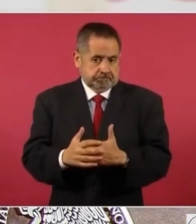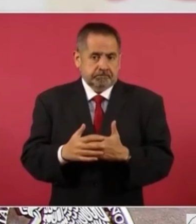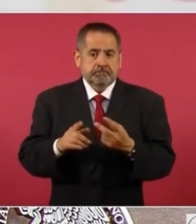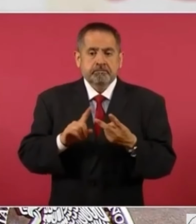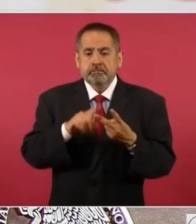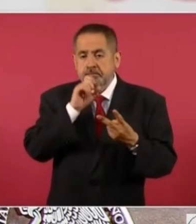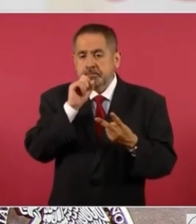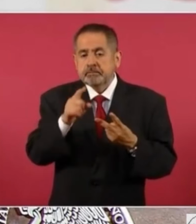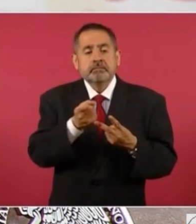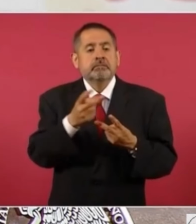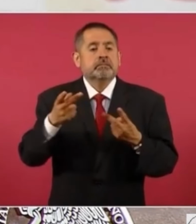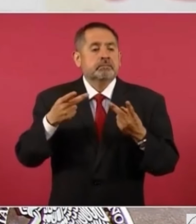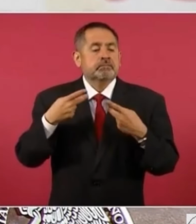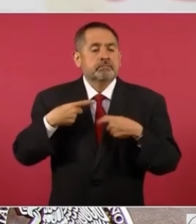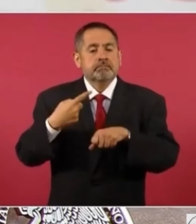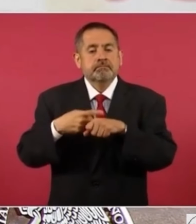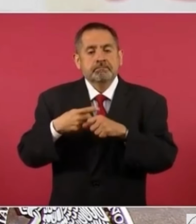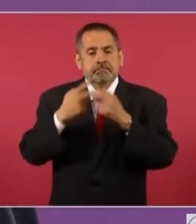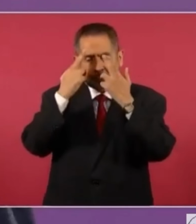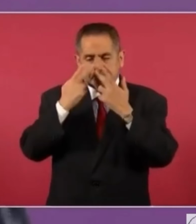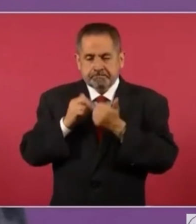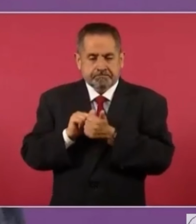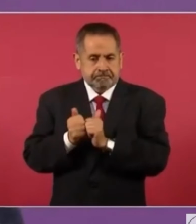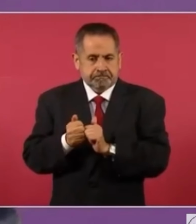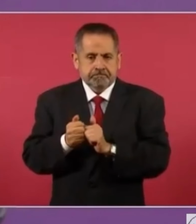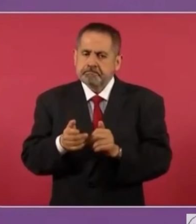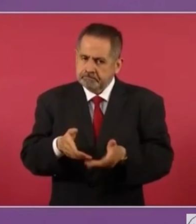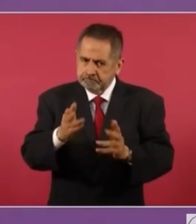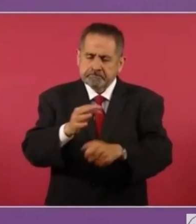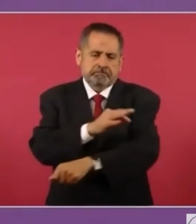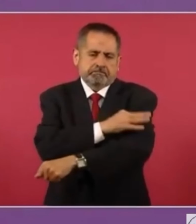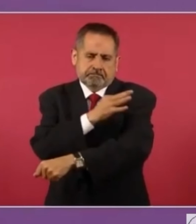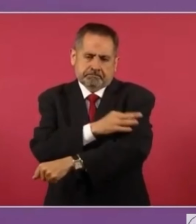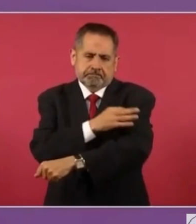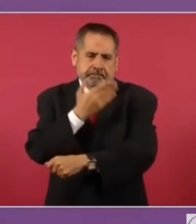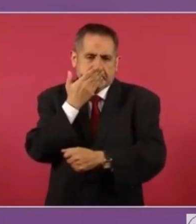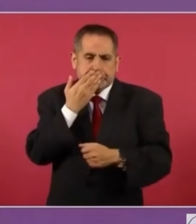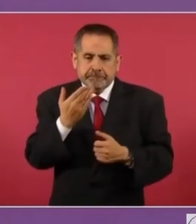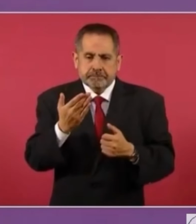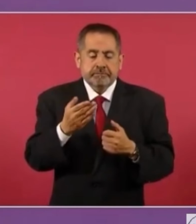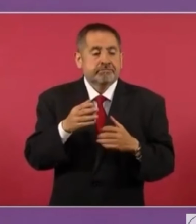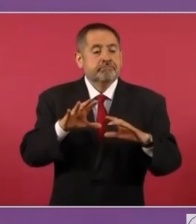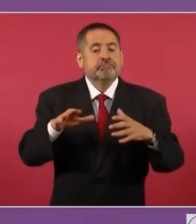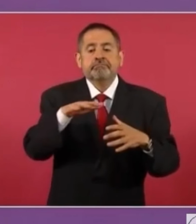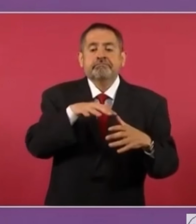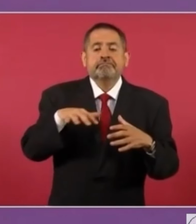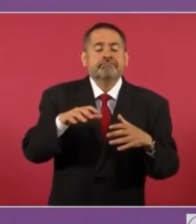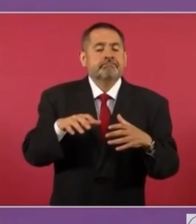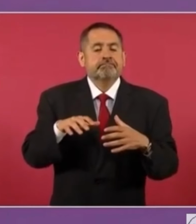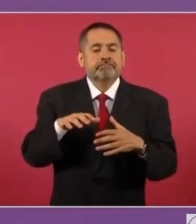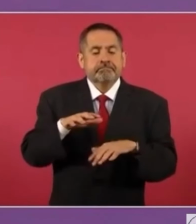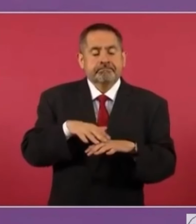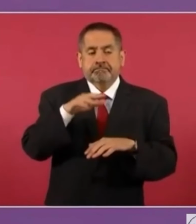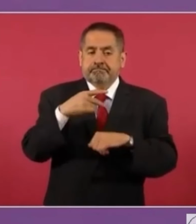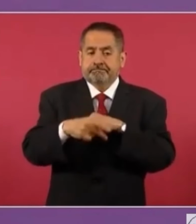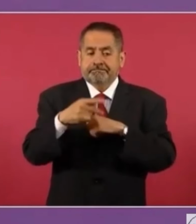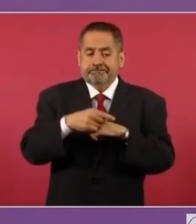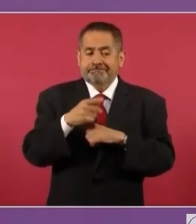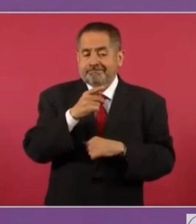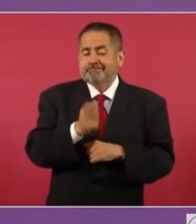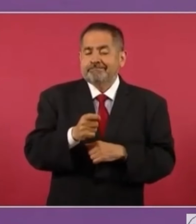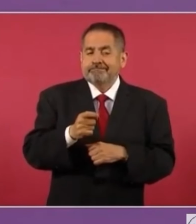tienen enfermedades crónicas se vacunen. Es deseable que esta población, que es la población de mayor riesgo de